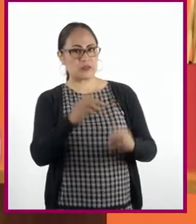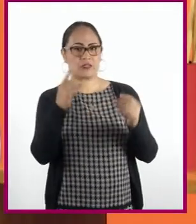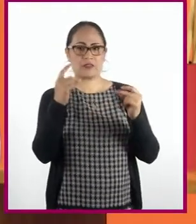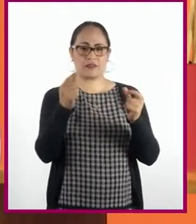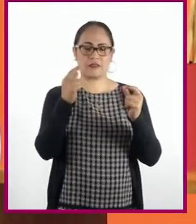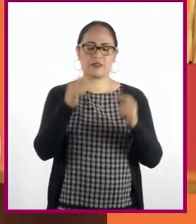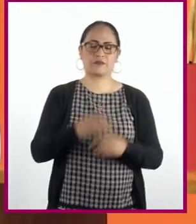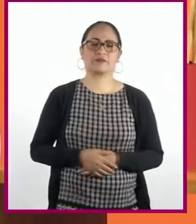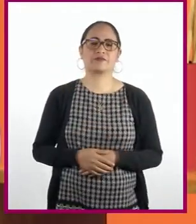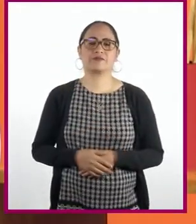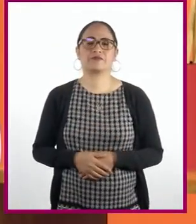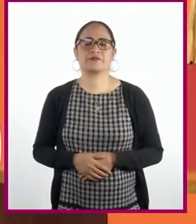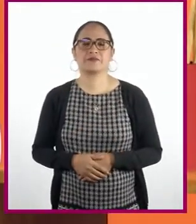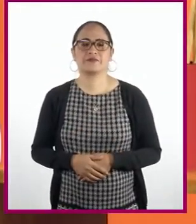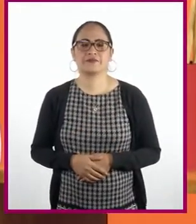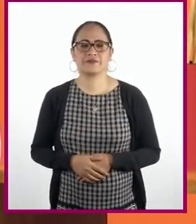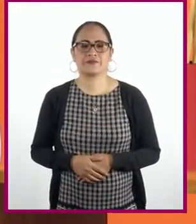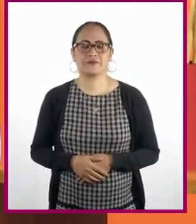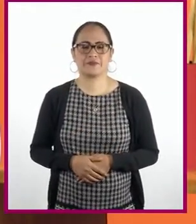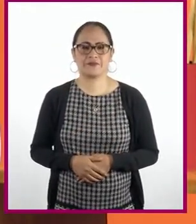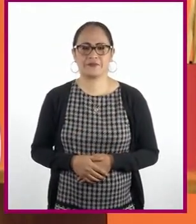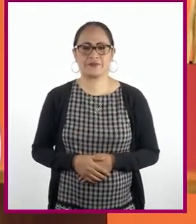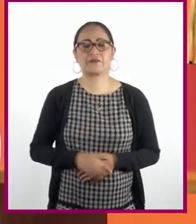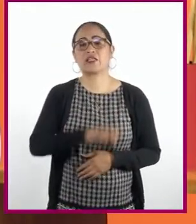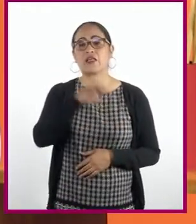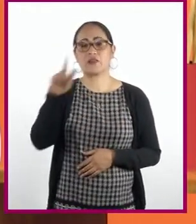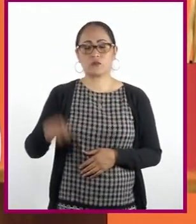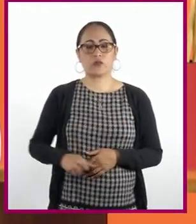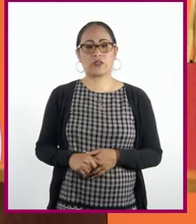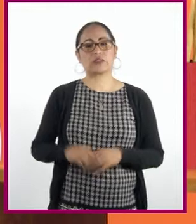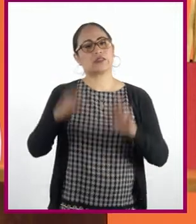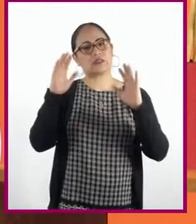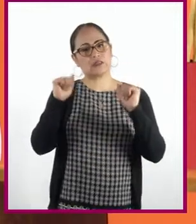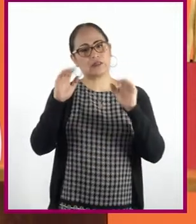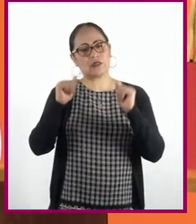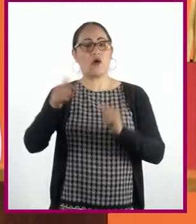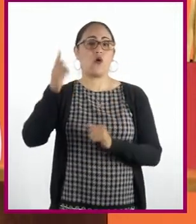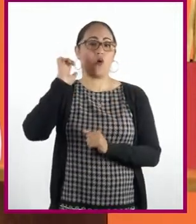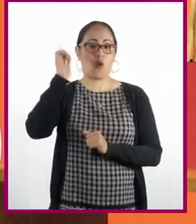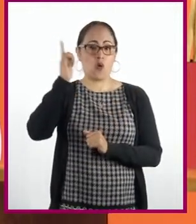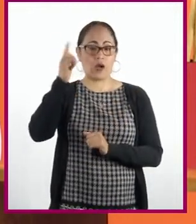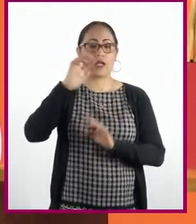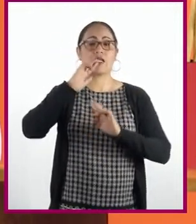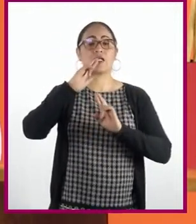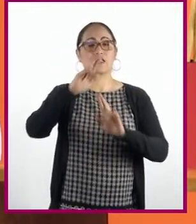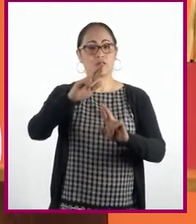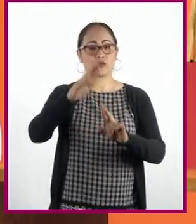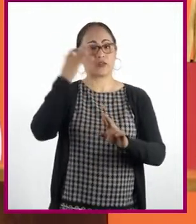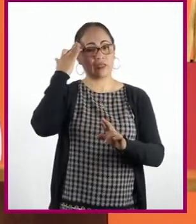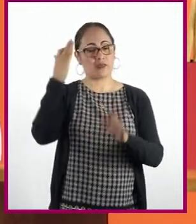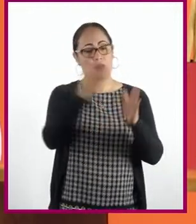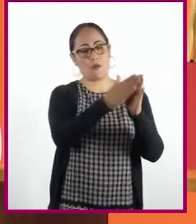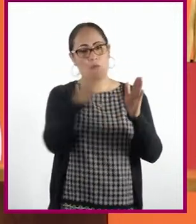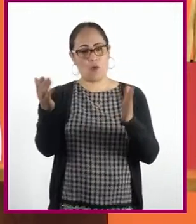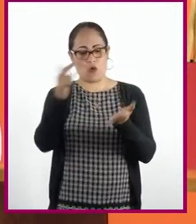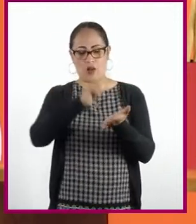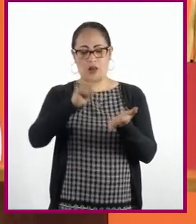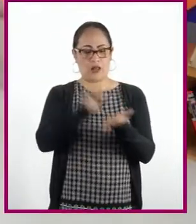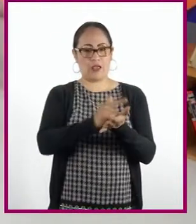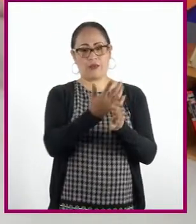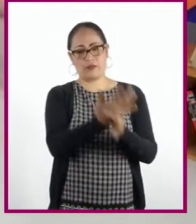observación. Por último, se despide en espera de una respuesta en los términos que marca la ley y deja sus